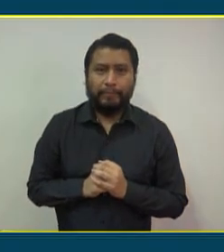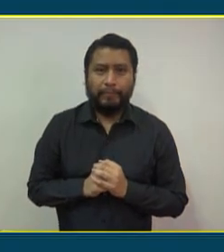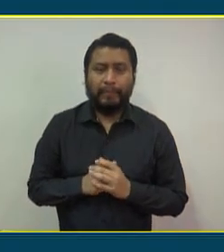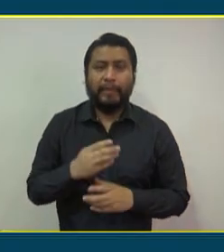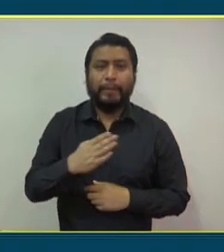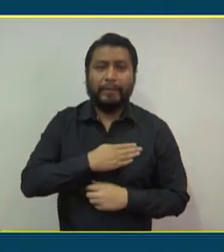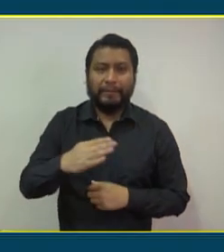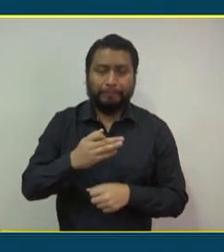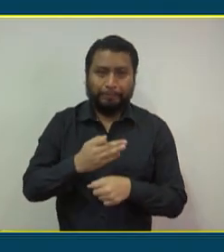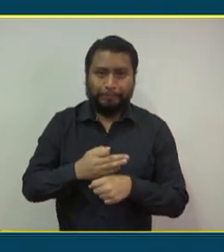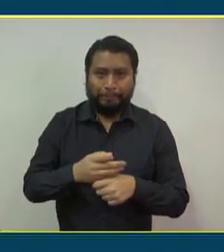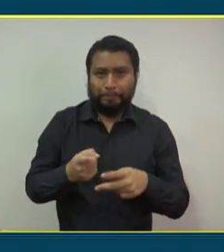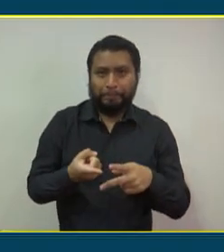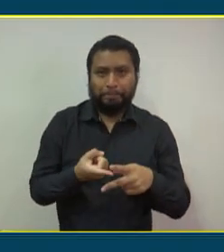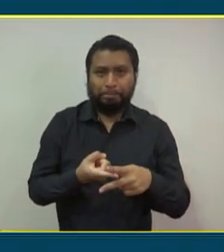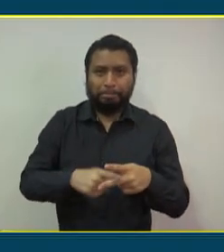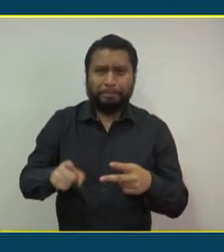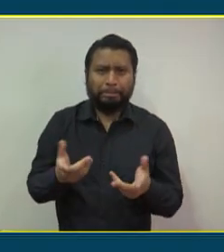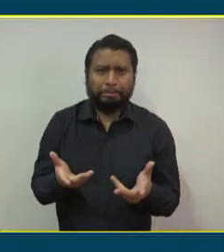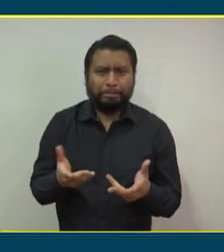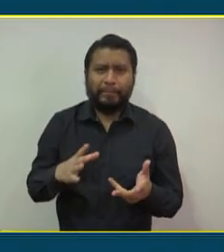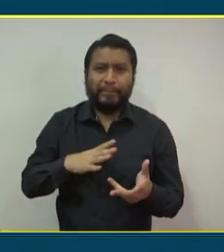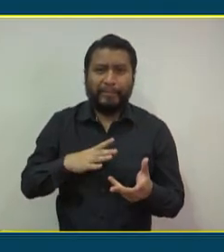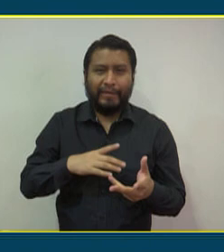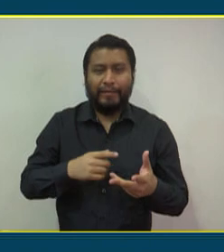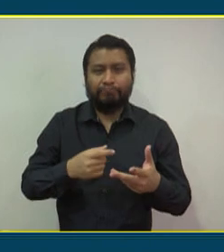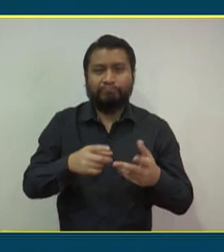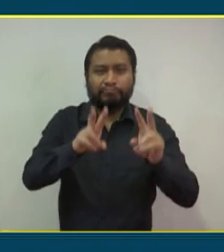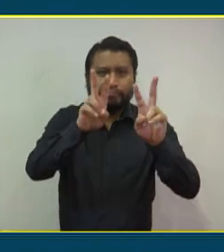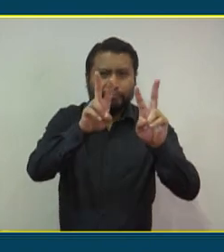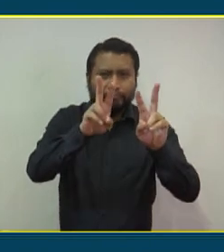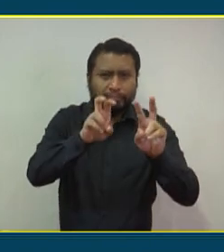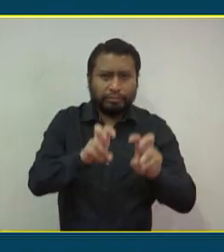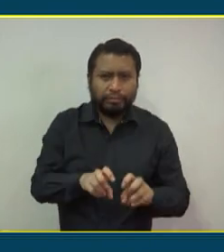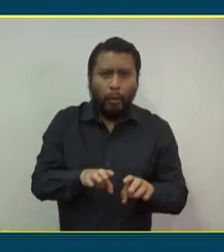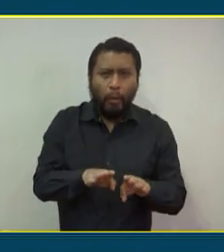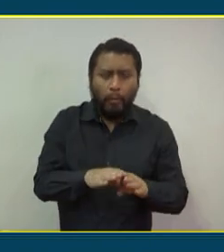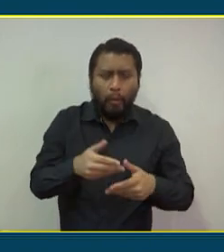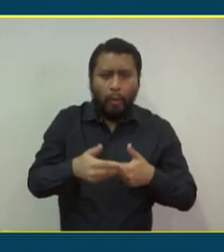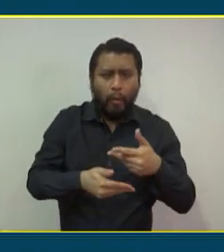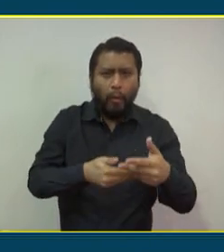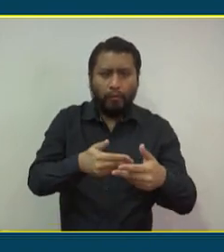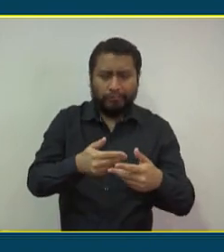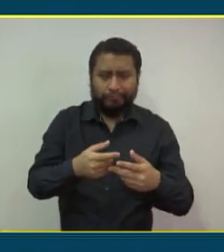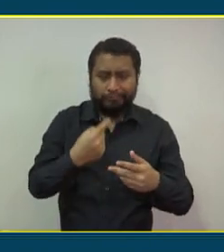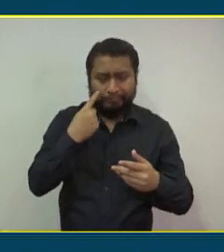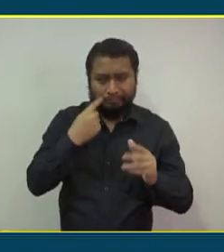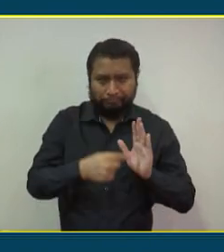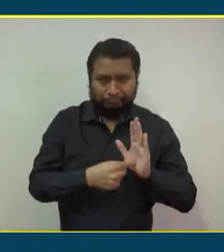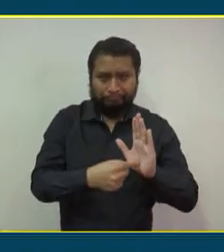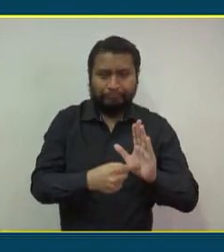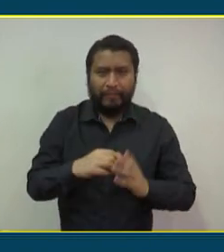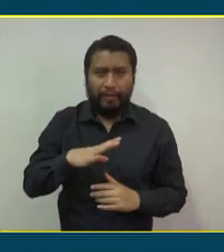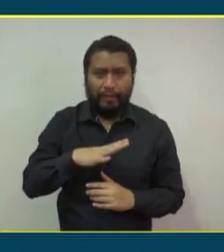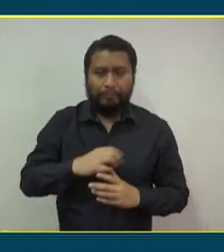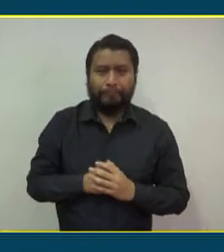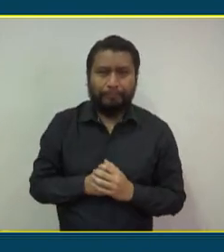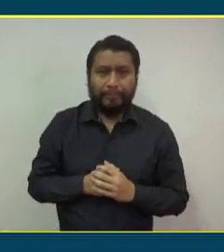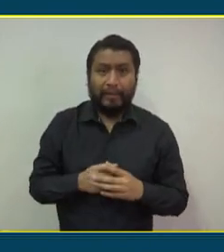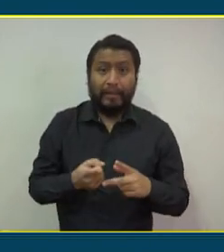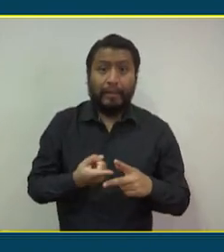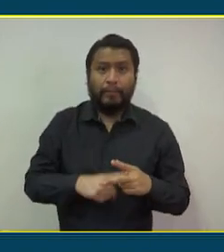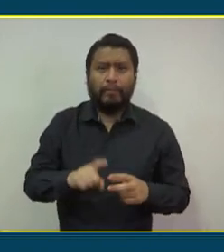Bueno, comenzaremos presentándoles un pequeño índice para entender la línea de la presentación. Comenzaremos explicando un